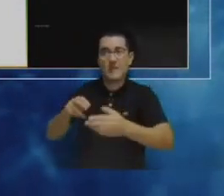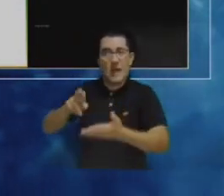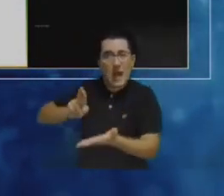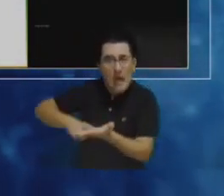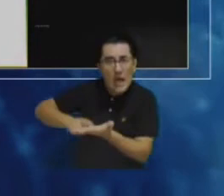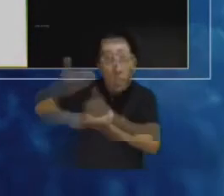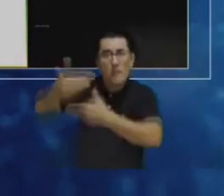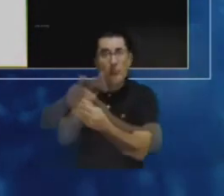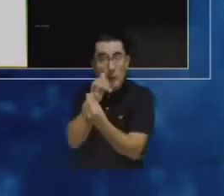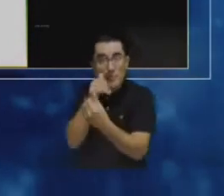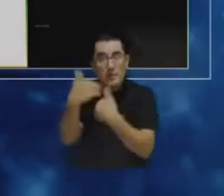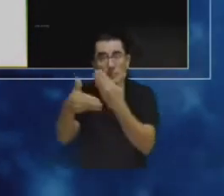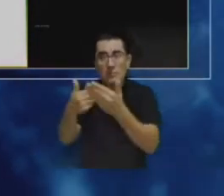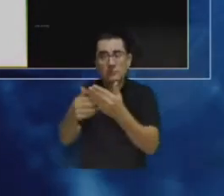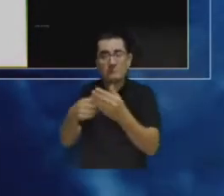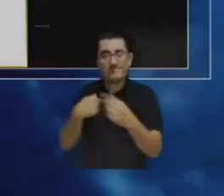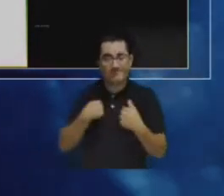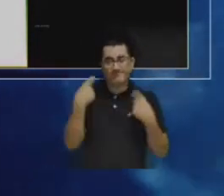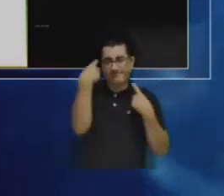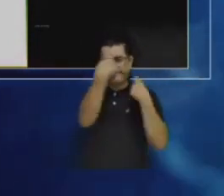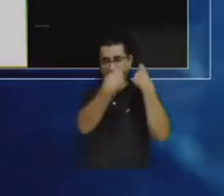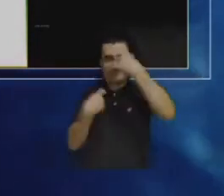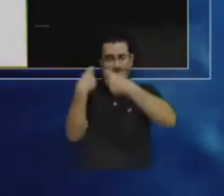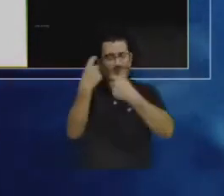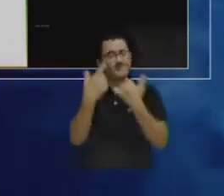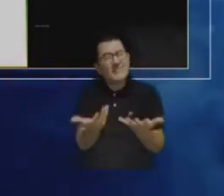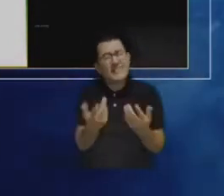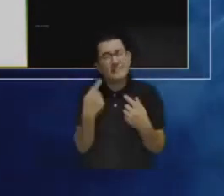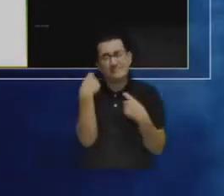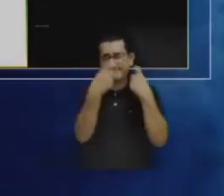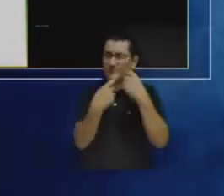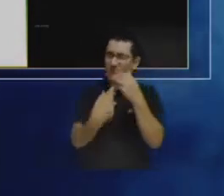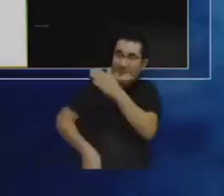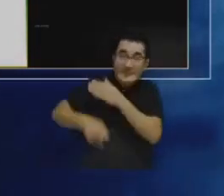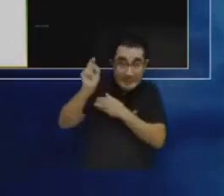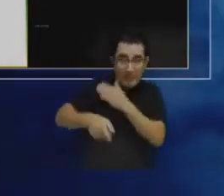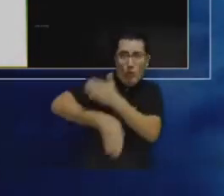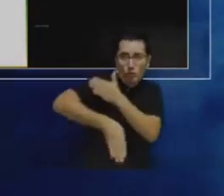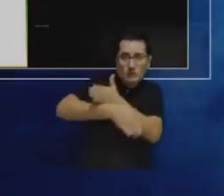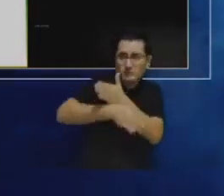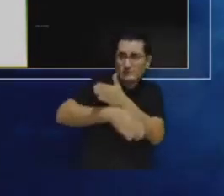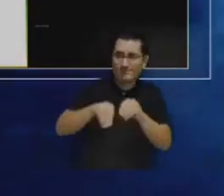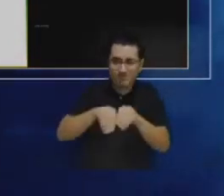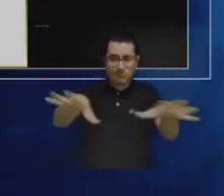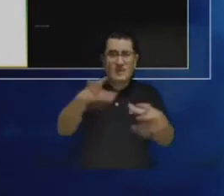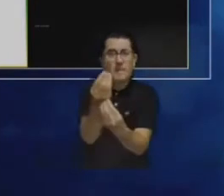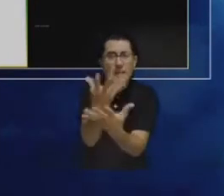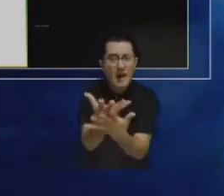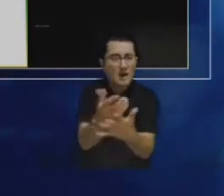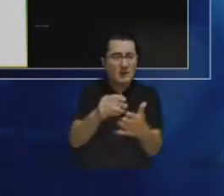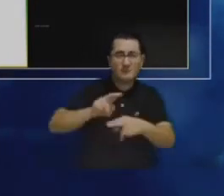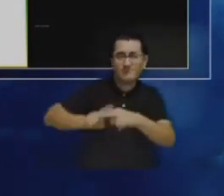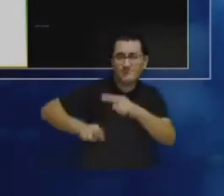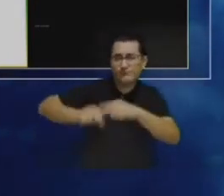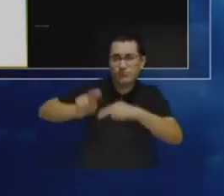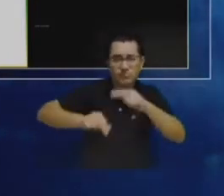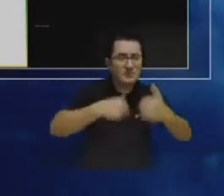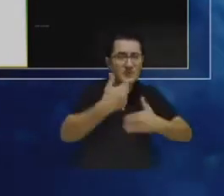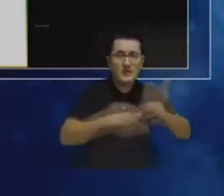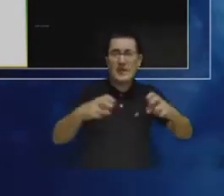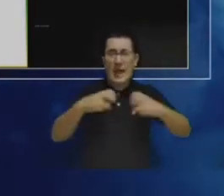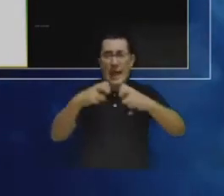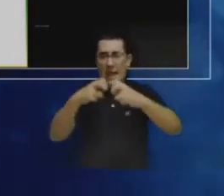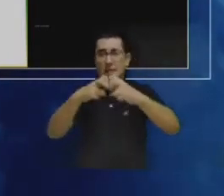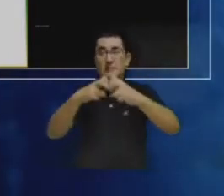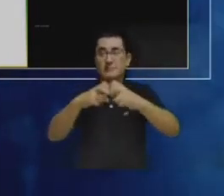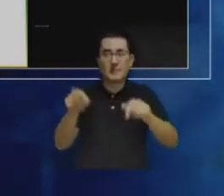pensar y a reflexionar que tenemos que claramente continuar, digamos, desplegando infraestructura, incrementar el uso de servicios inalámbricos, porque pues básicamente